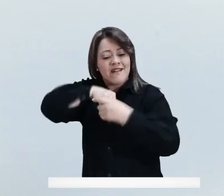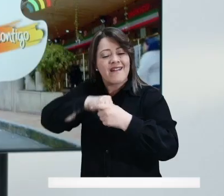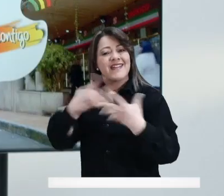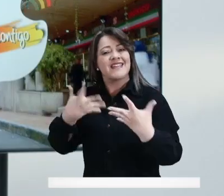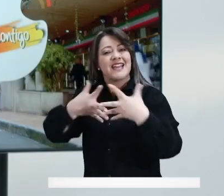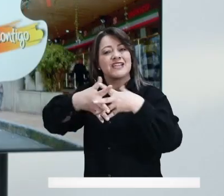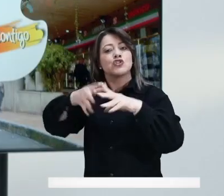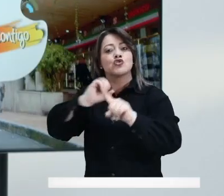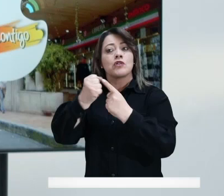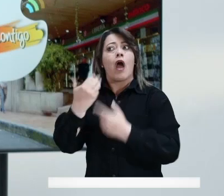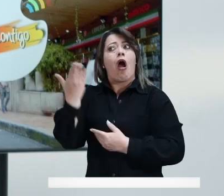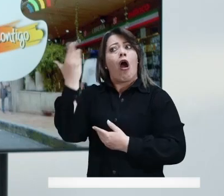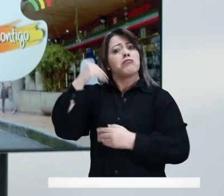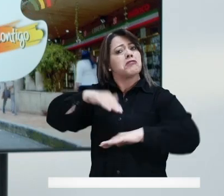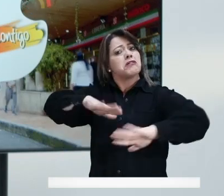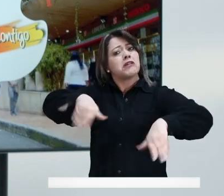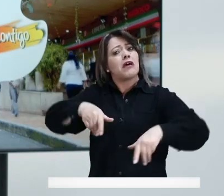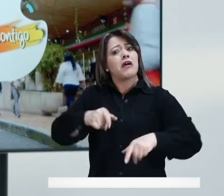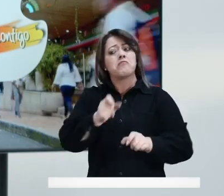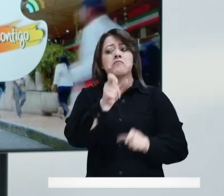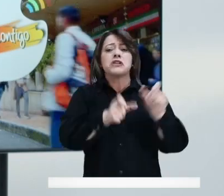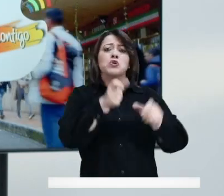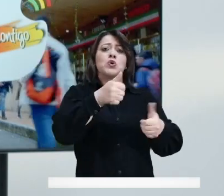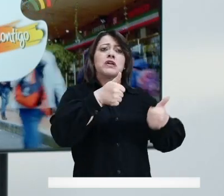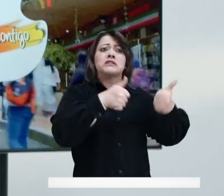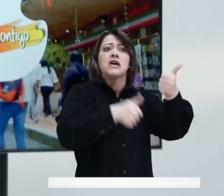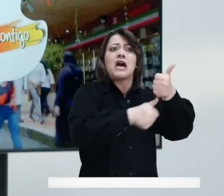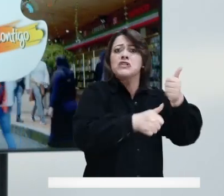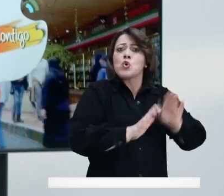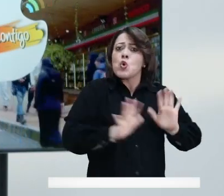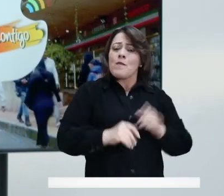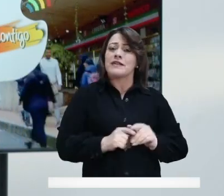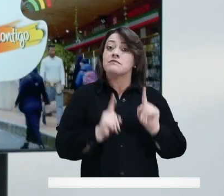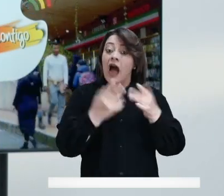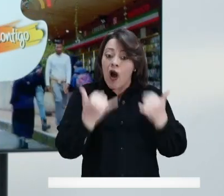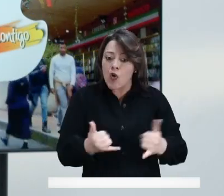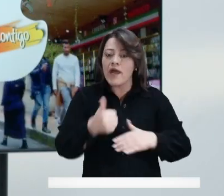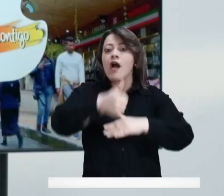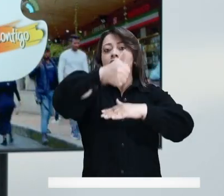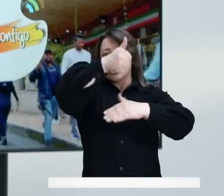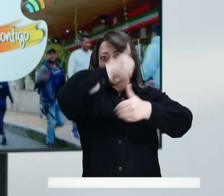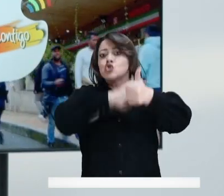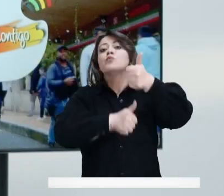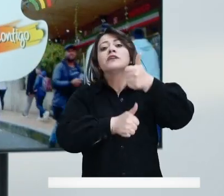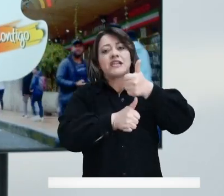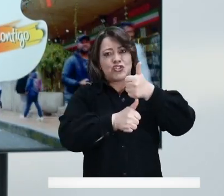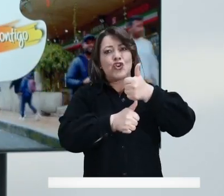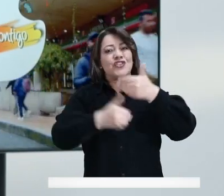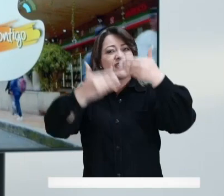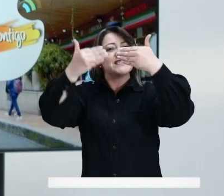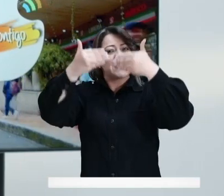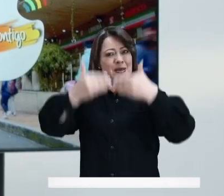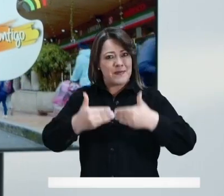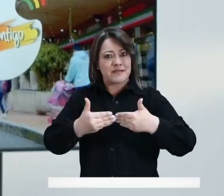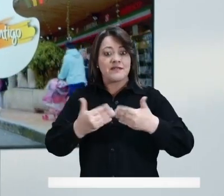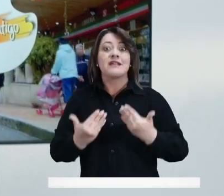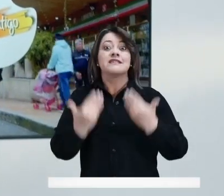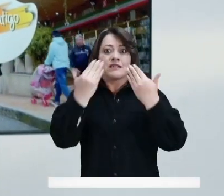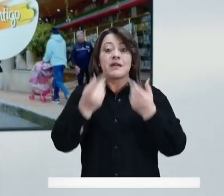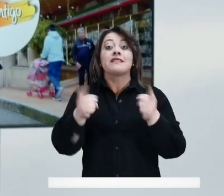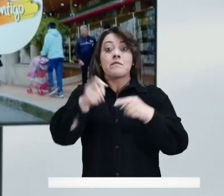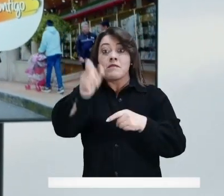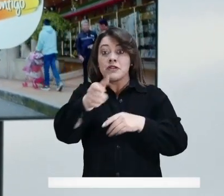Social. No existía, teníamos asesores que trataban el tema, que manejaban uno que otro proyecto. Ahora esta subdirección está, además